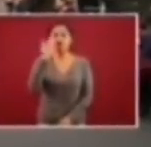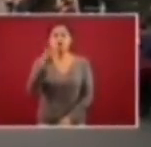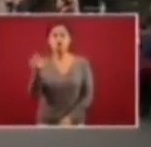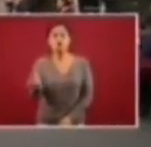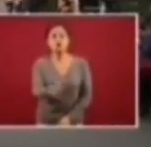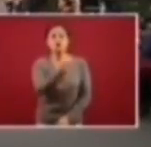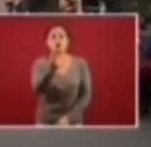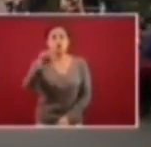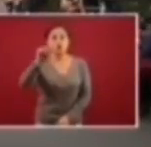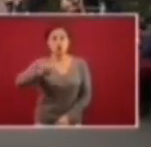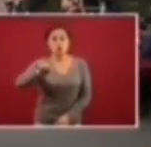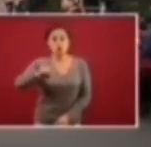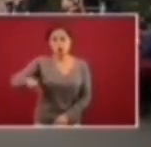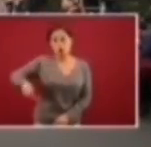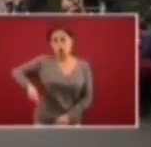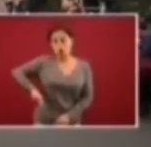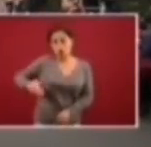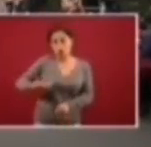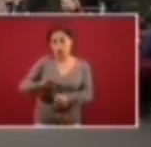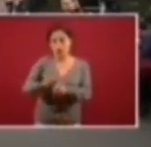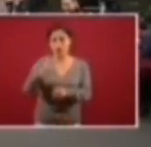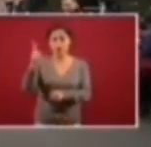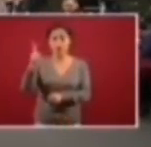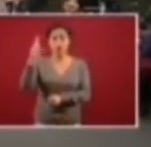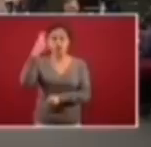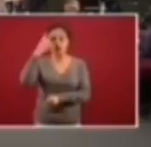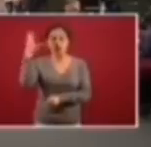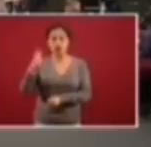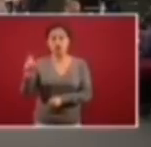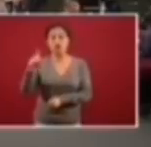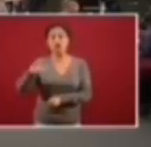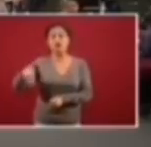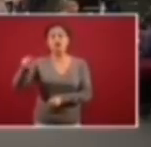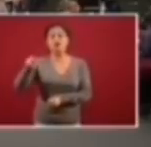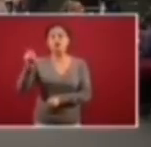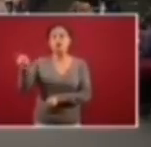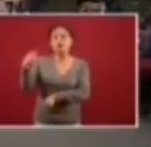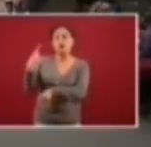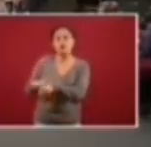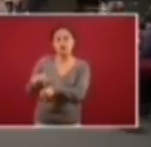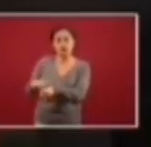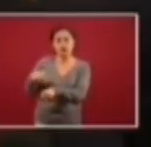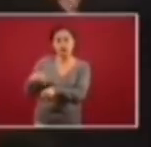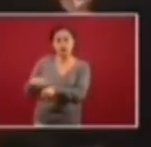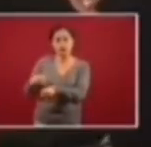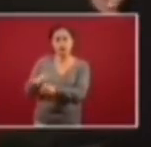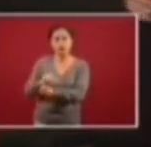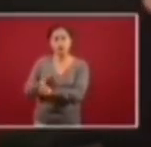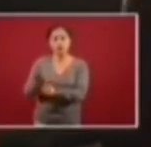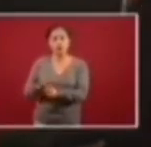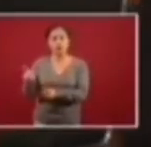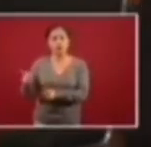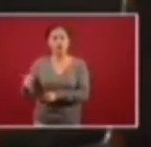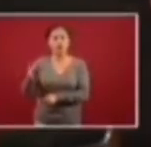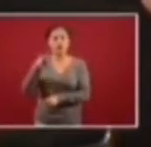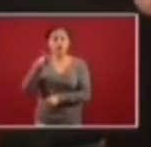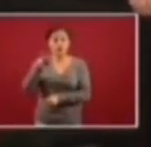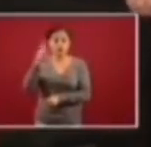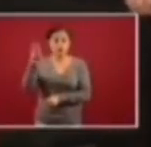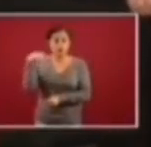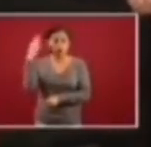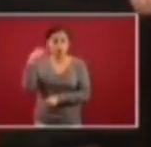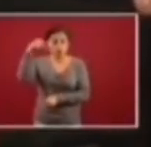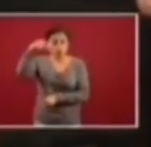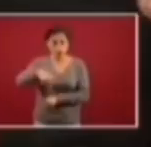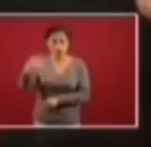Hoy informó el gobernador de Hidalgo que dio positivo al coronavirus. El 18 de marzo estuvo presente en una conferencia mañanera con el